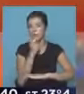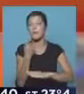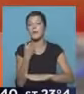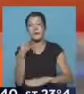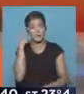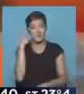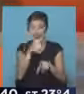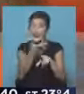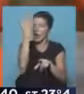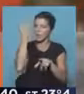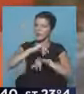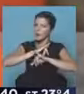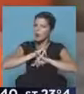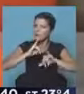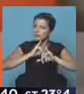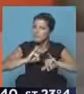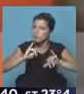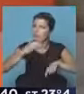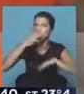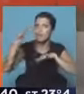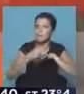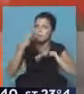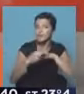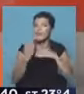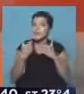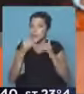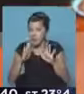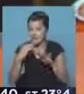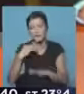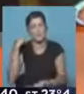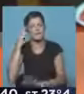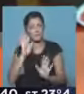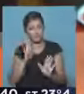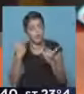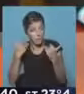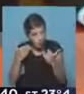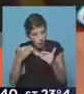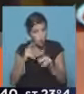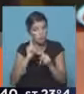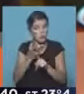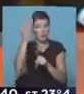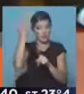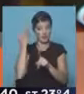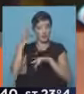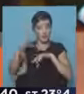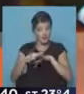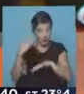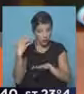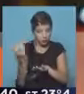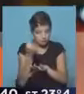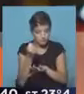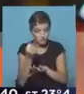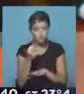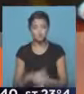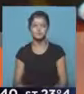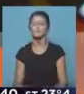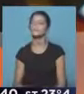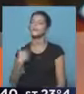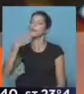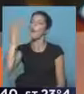dijo que hay que pensar siempre eso tiene líder ayer lo escuchaba a fortunato mallimaci en otro programa y